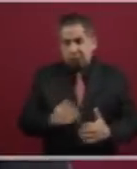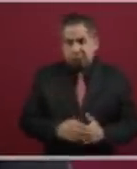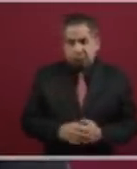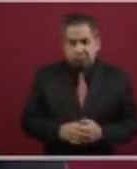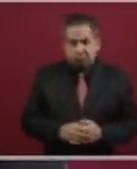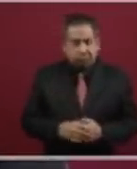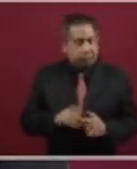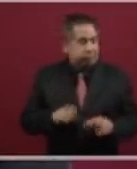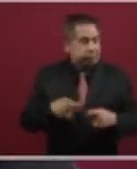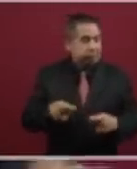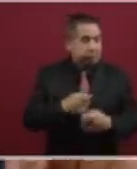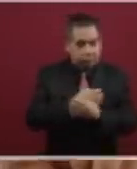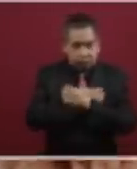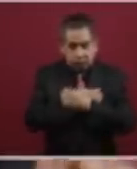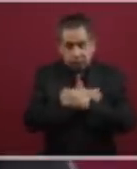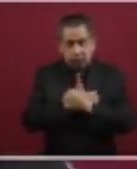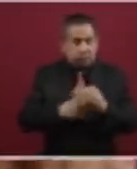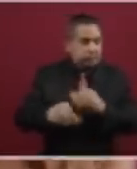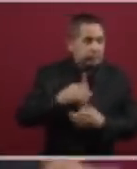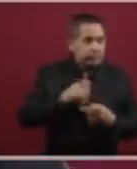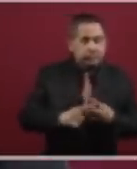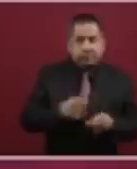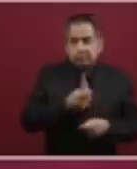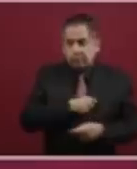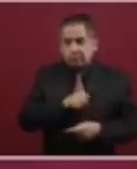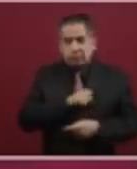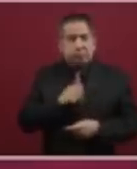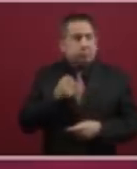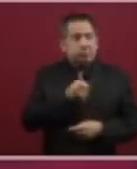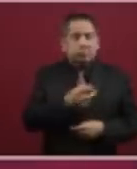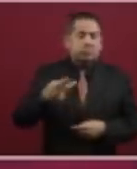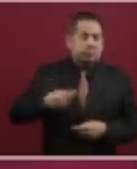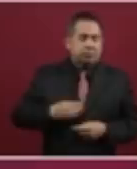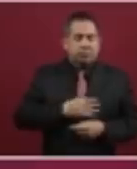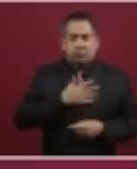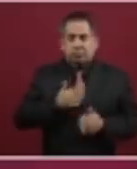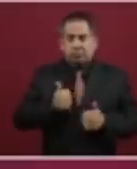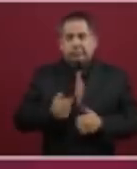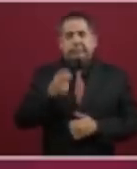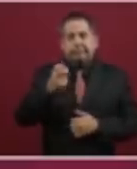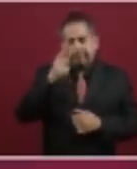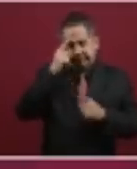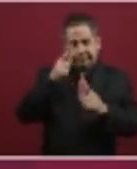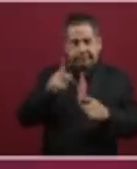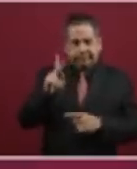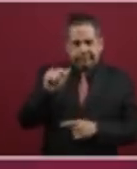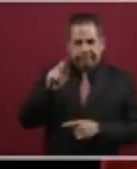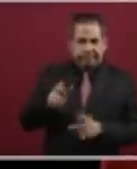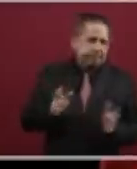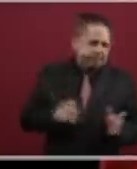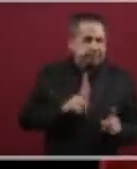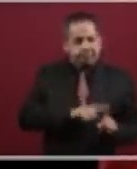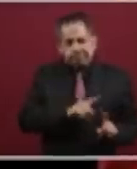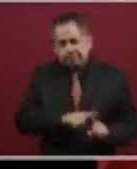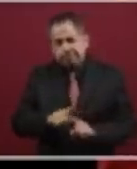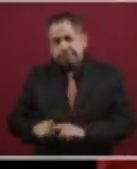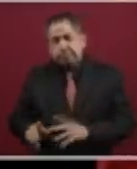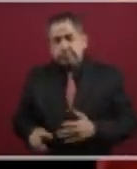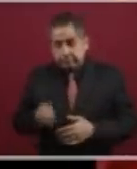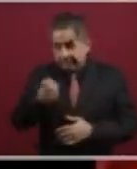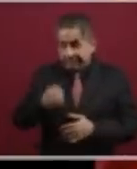la educación pública, la salud, el bienestar del pueblo. Ese es nuestro plan. Bueno, esas noticias